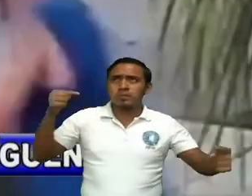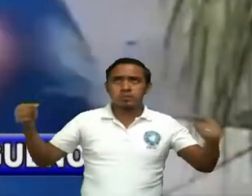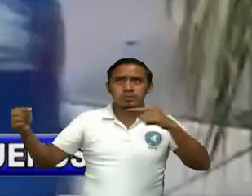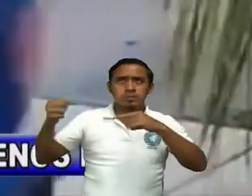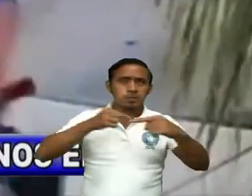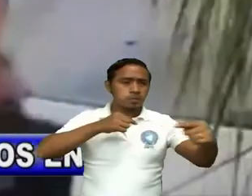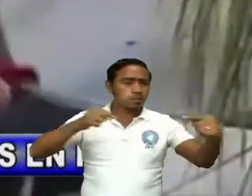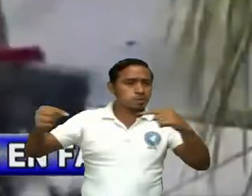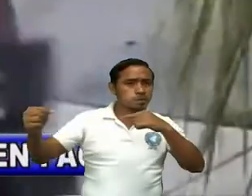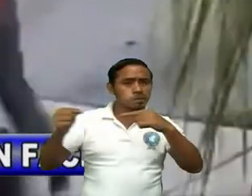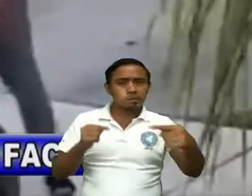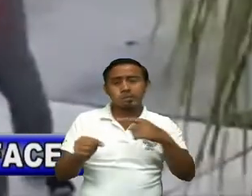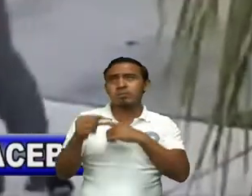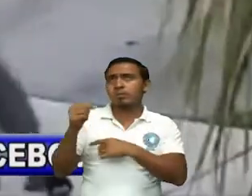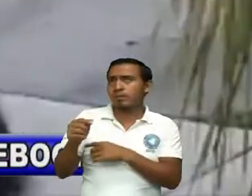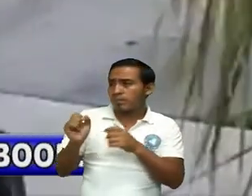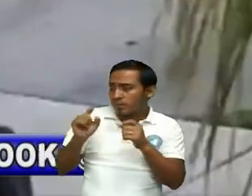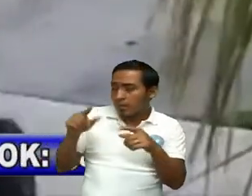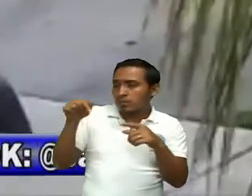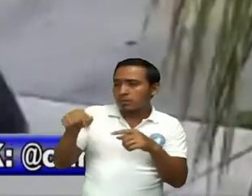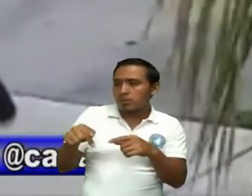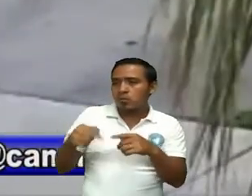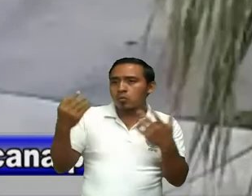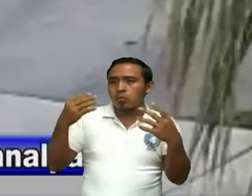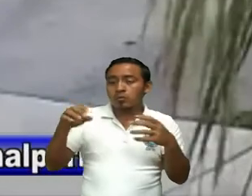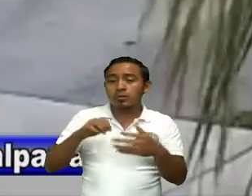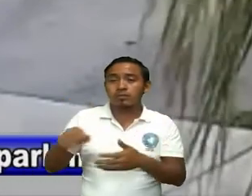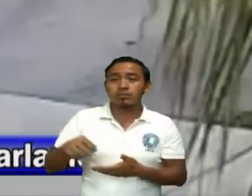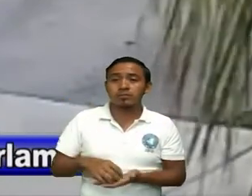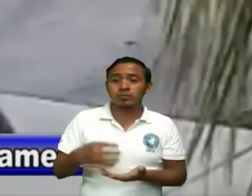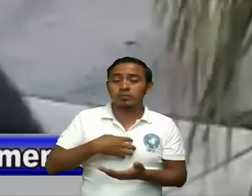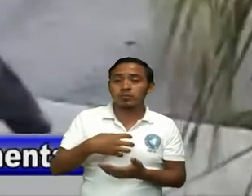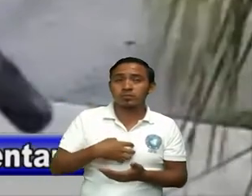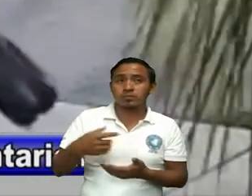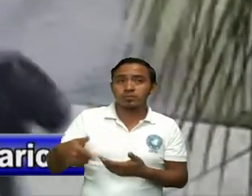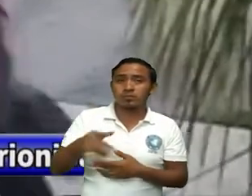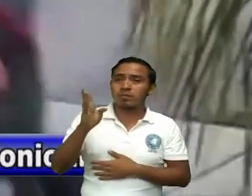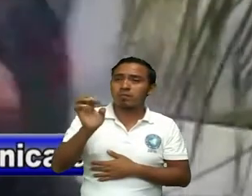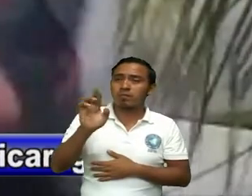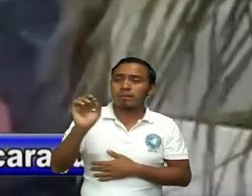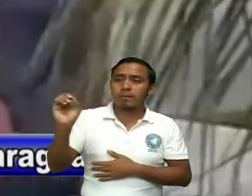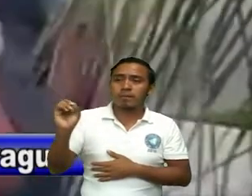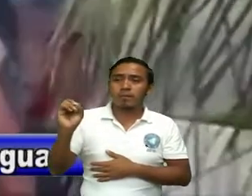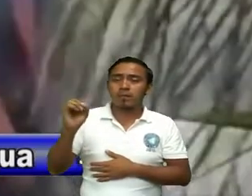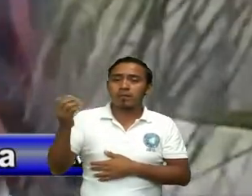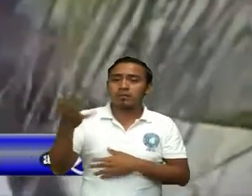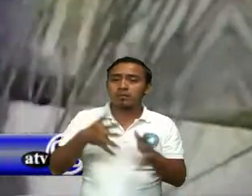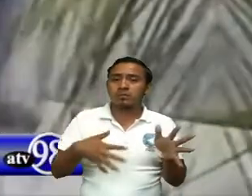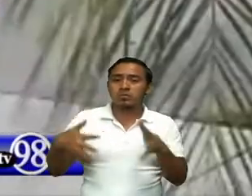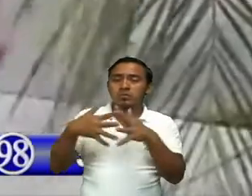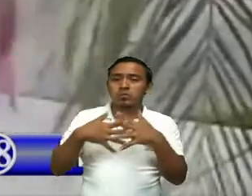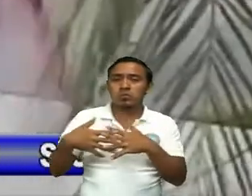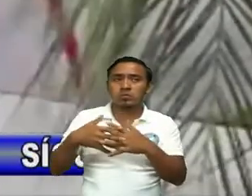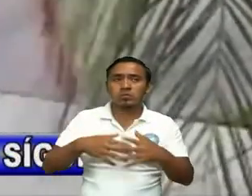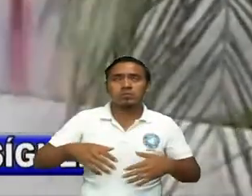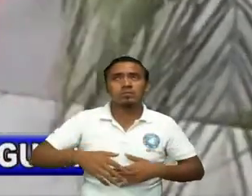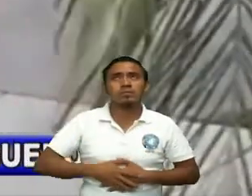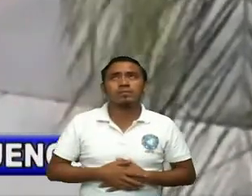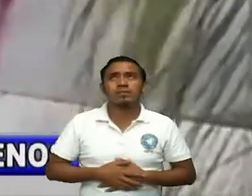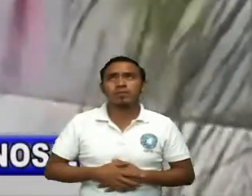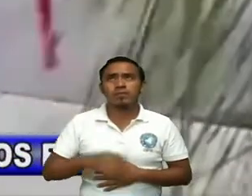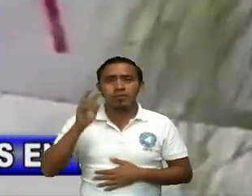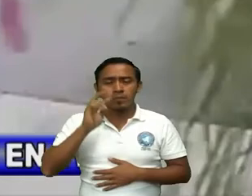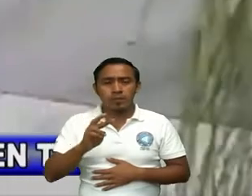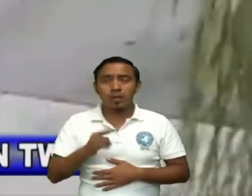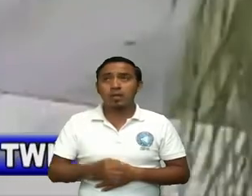surgida. Tras encontrar un carrito entre los desperdicios en el condado de Broward, Florida, Estados Unidos. Las